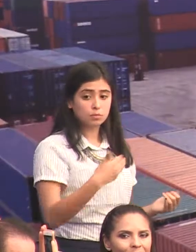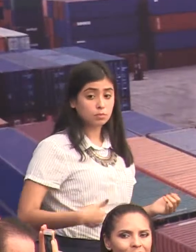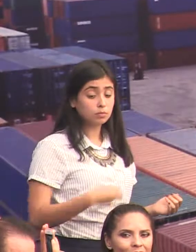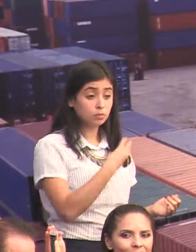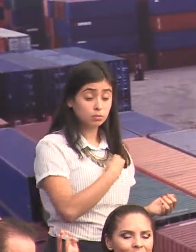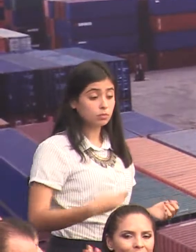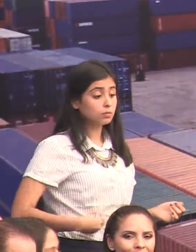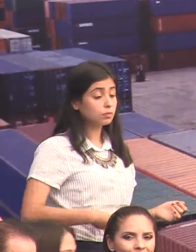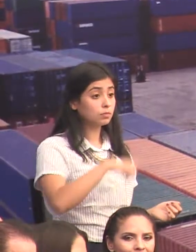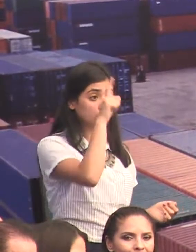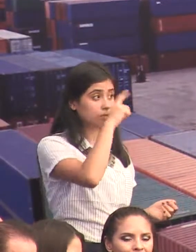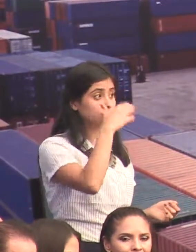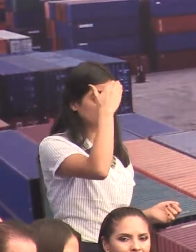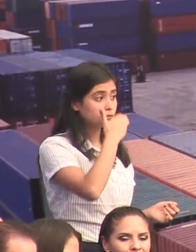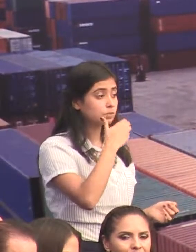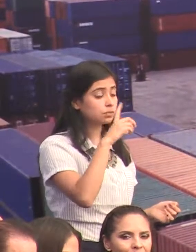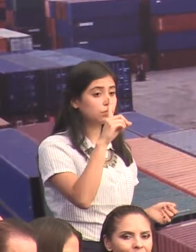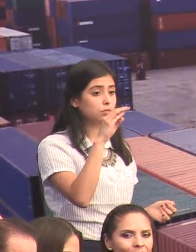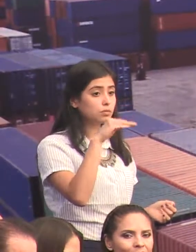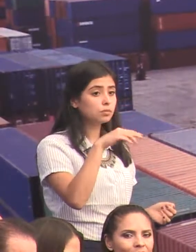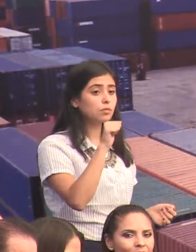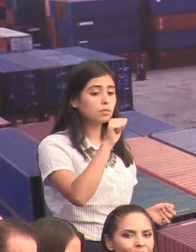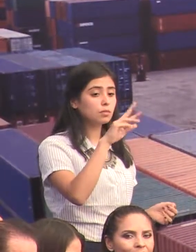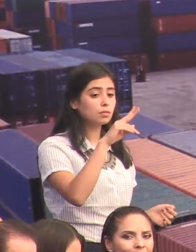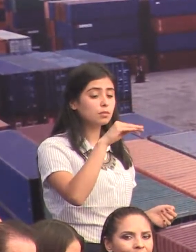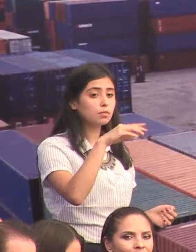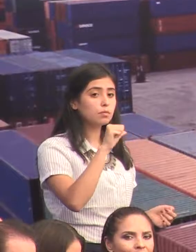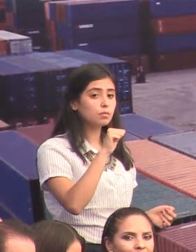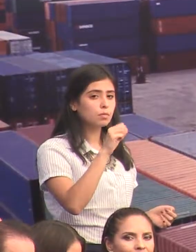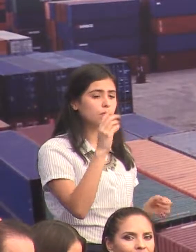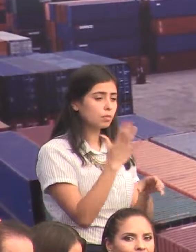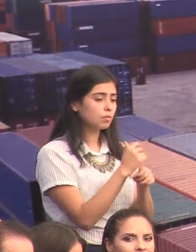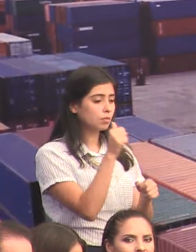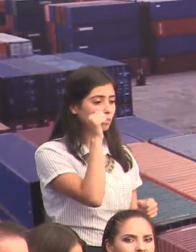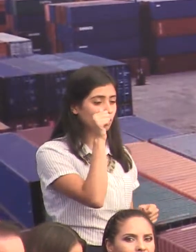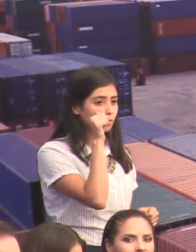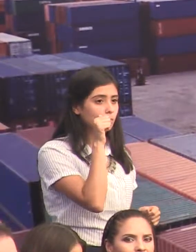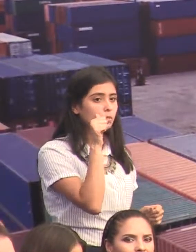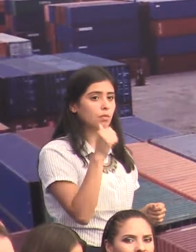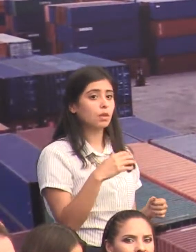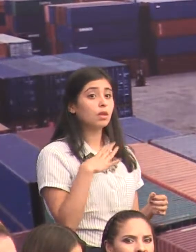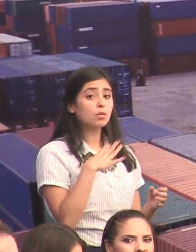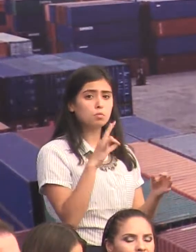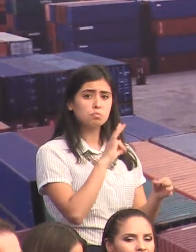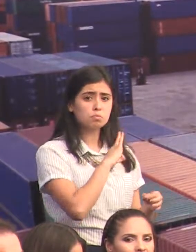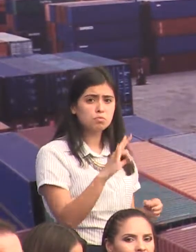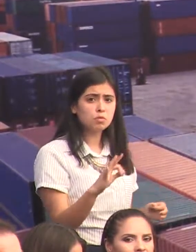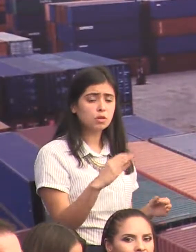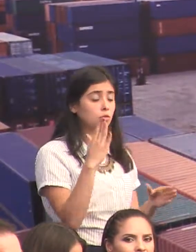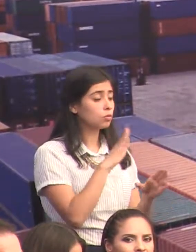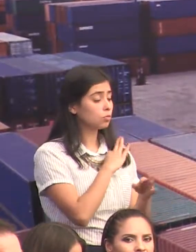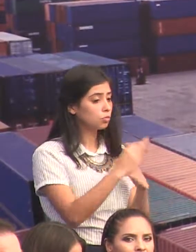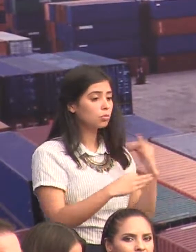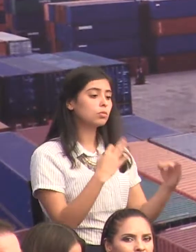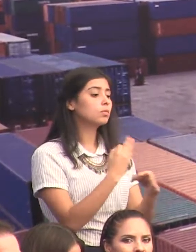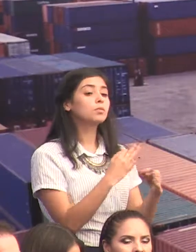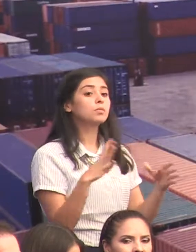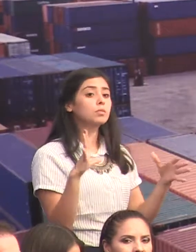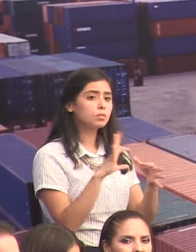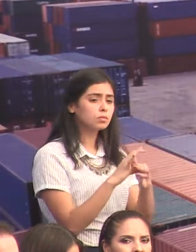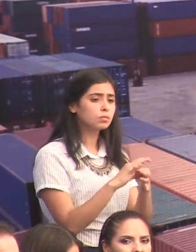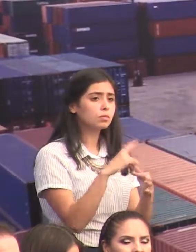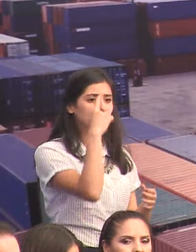Aureoles Conejo por el respaldo al proyecto, al igual que al señor presidente municipal de Lázaro Cárdenas, don Armando Carrillo.